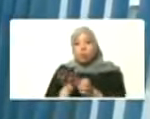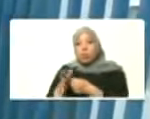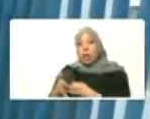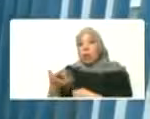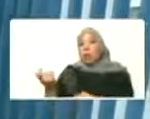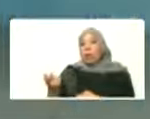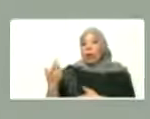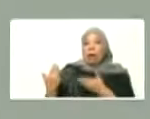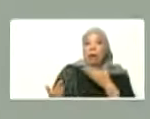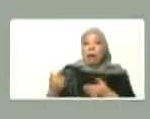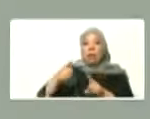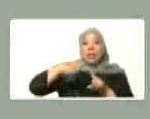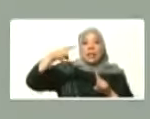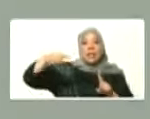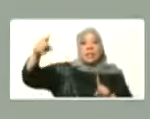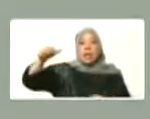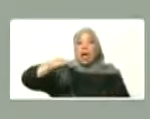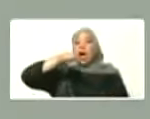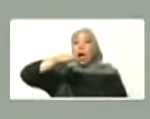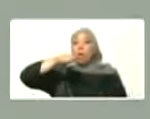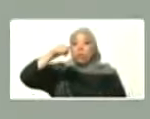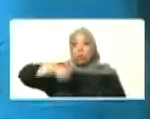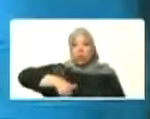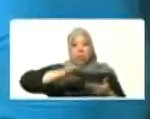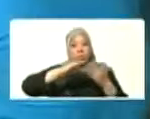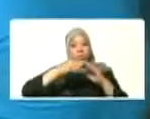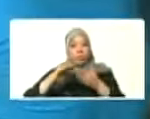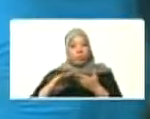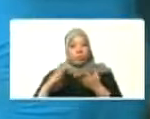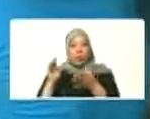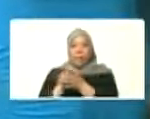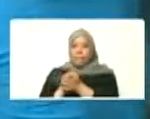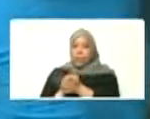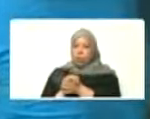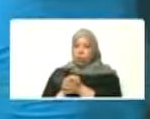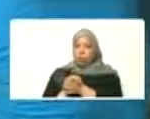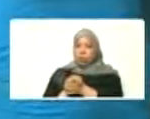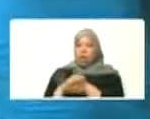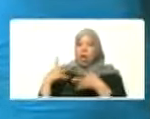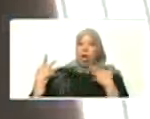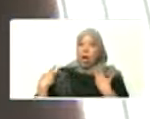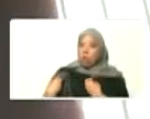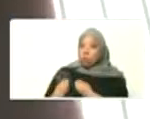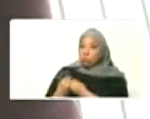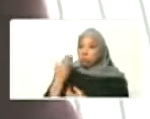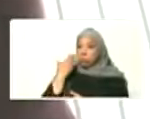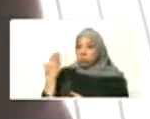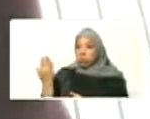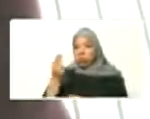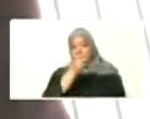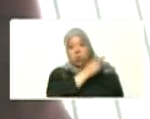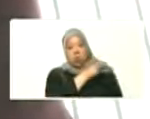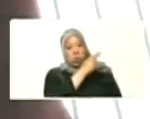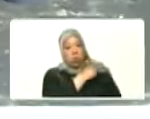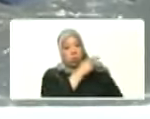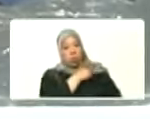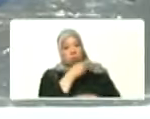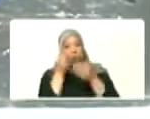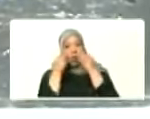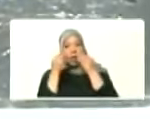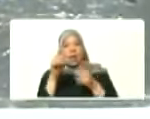servicios públicos. Y ahora estamos acá en Las Clavellinas. Está conmigo, presidente, el general Hernández